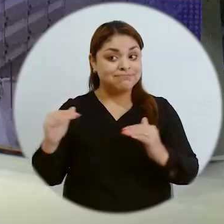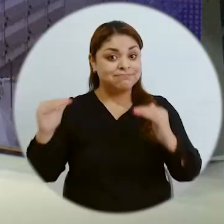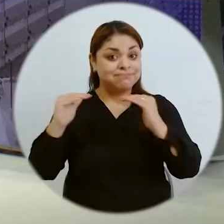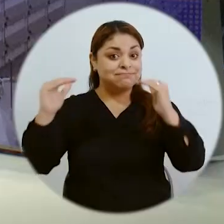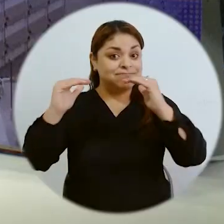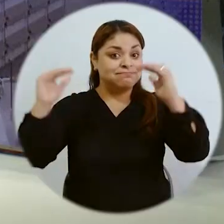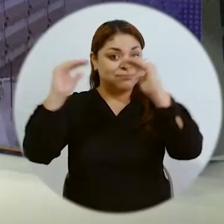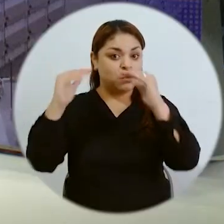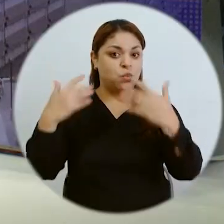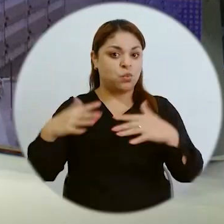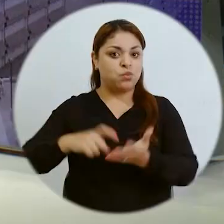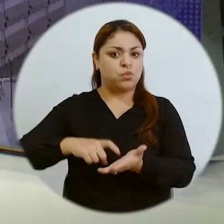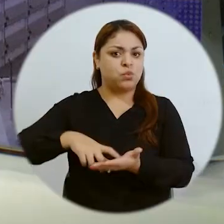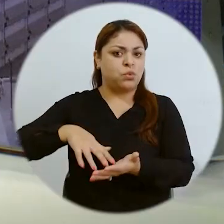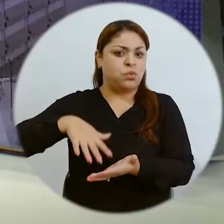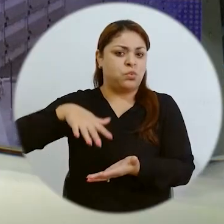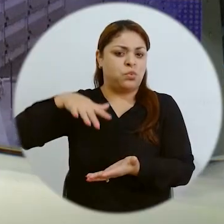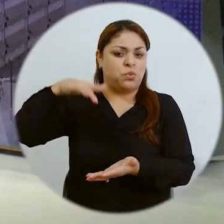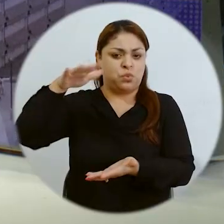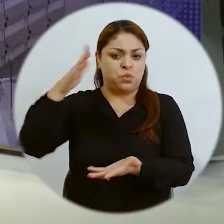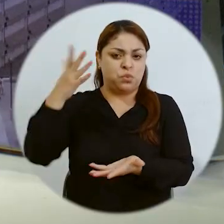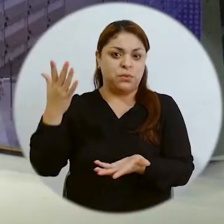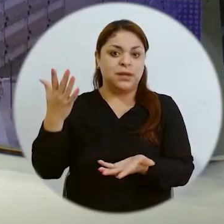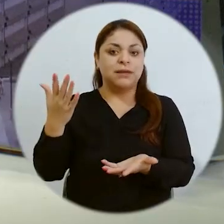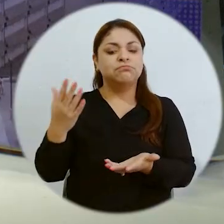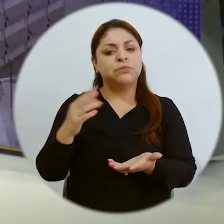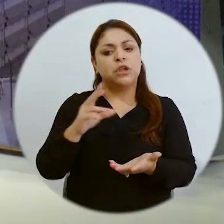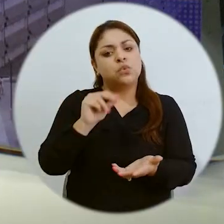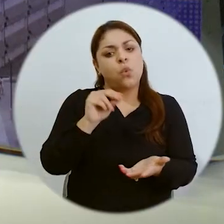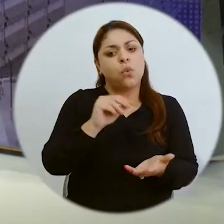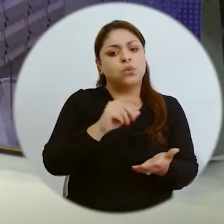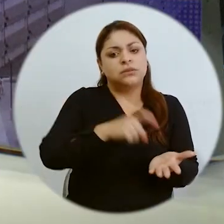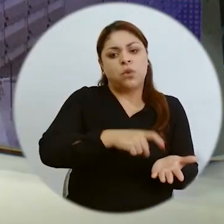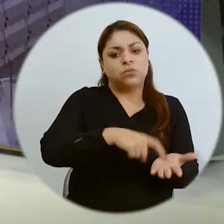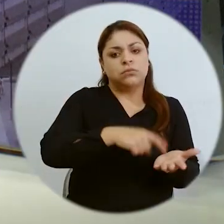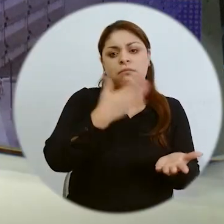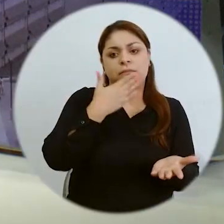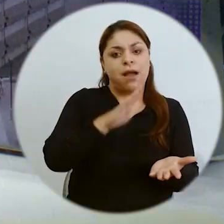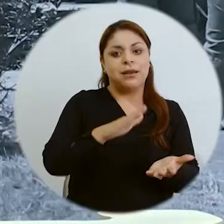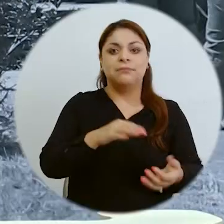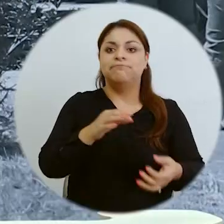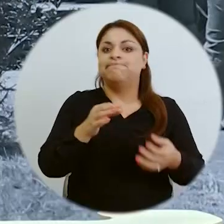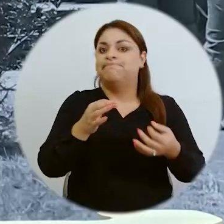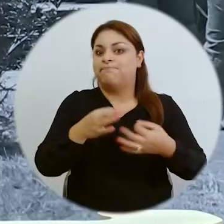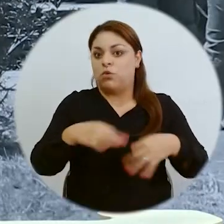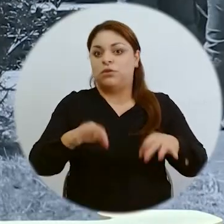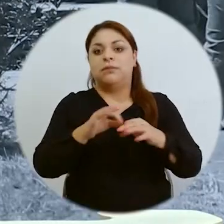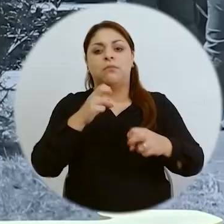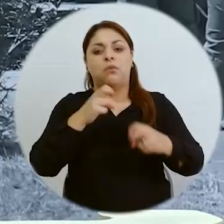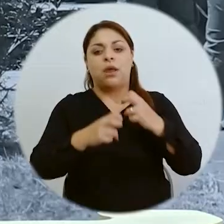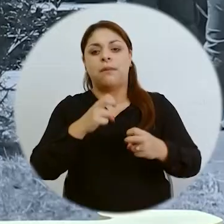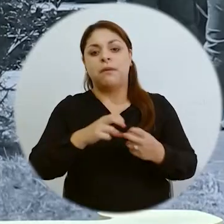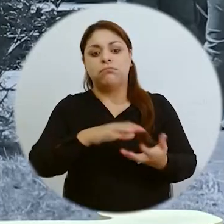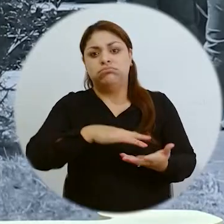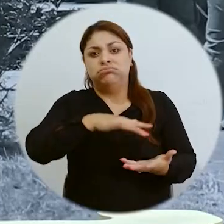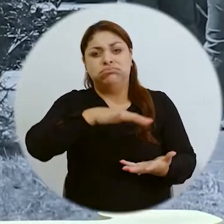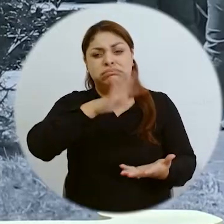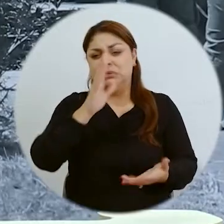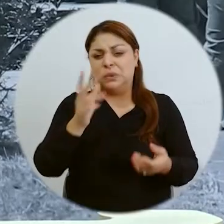Regresa usted a Una Mirada, del programa de la Universidad Nacional y de SINAR S.A. Hoy con el tema de las deudas de la población tica.